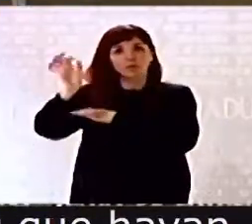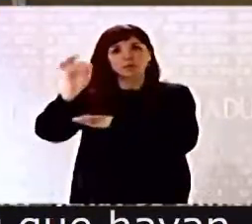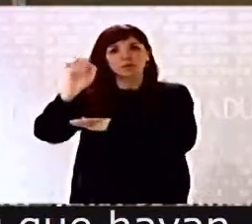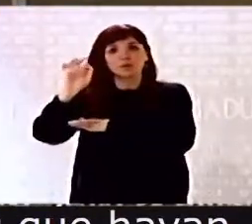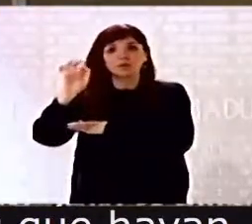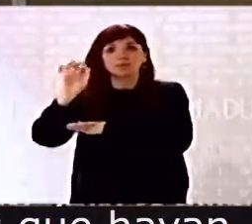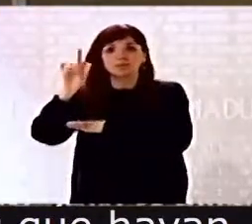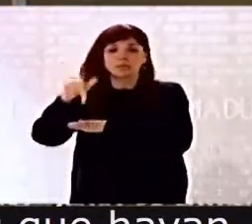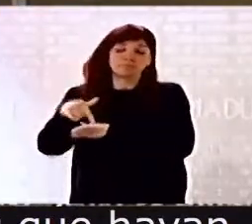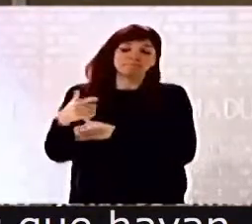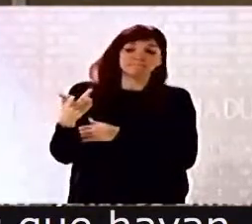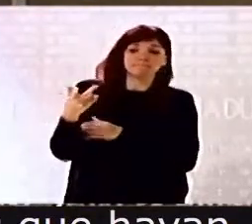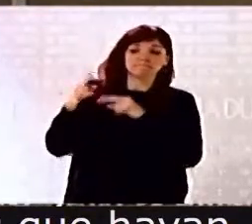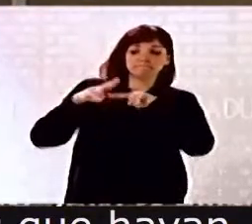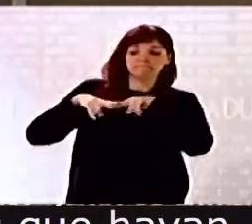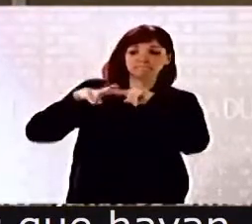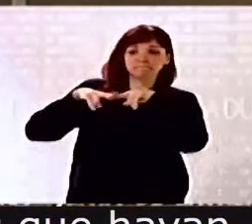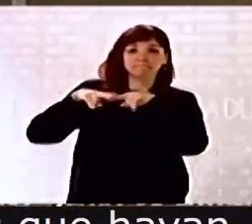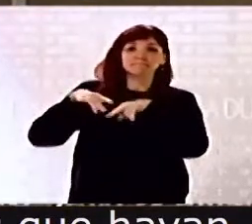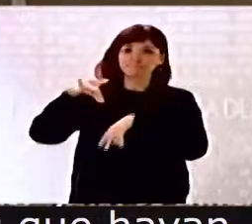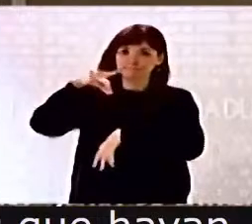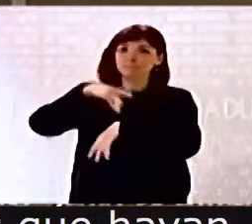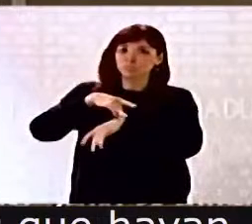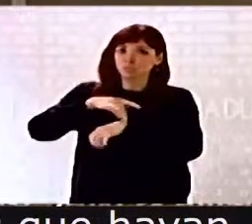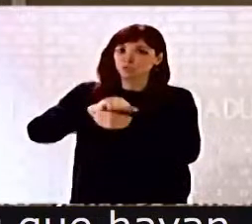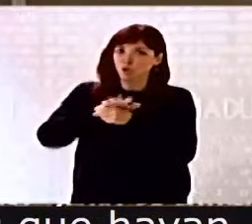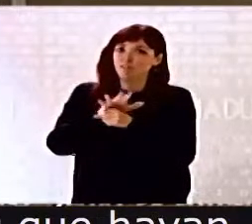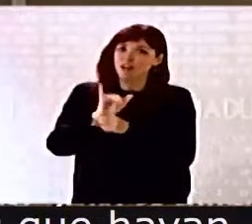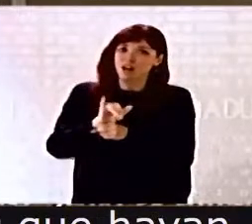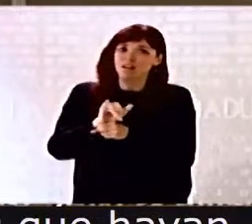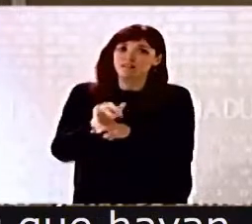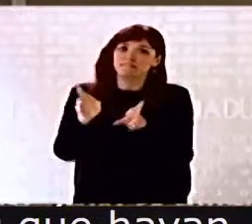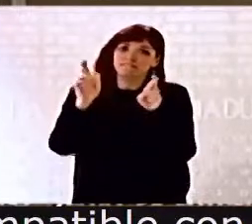compatible con la enfermedad COVID-19.